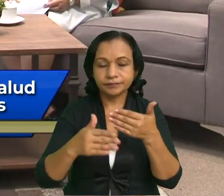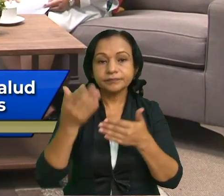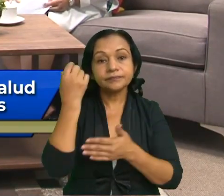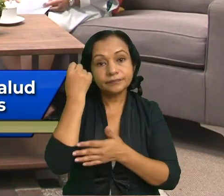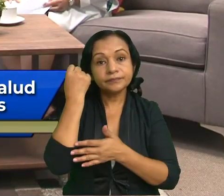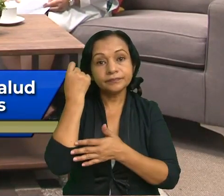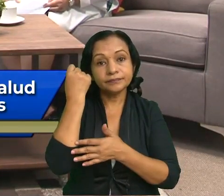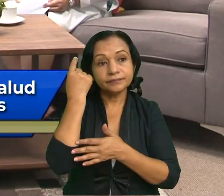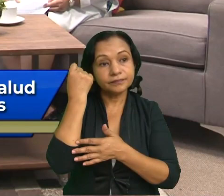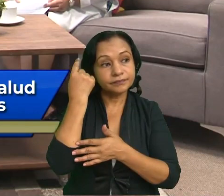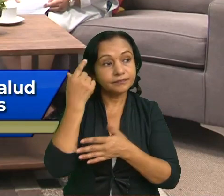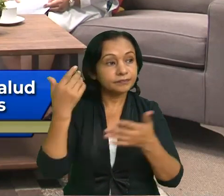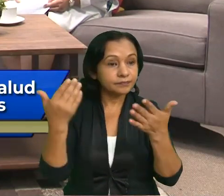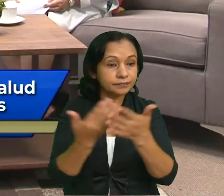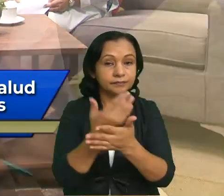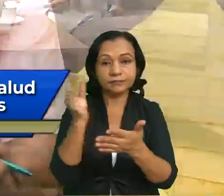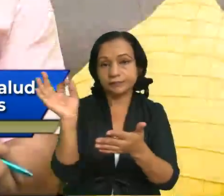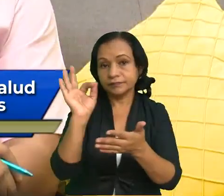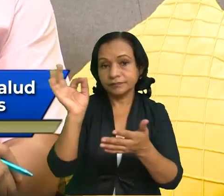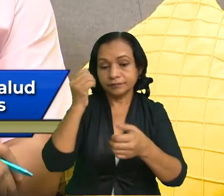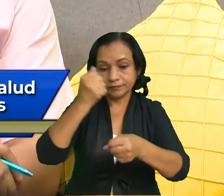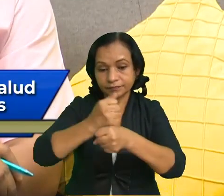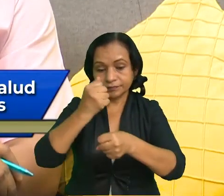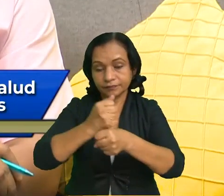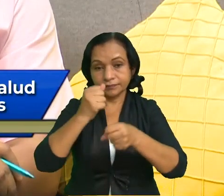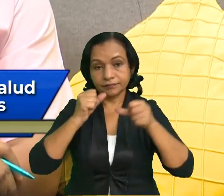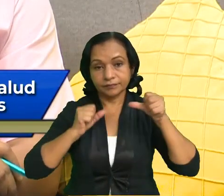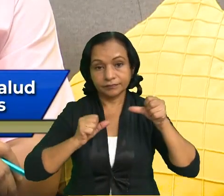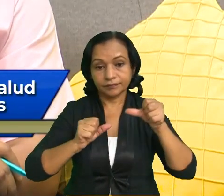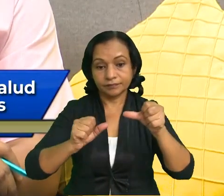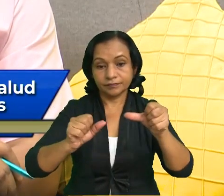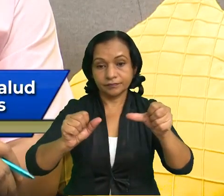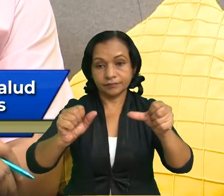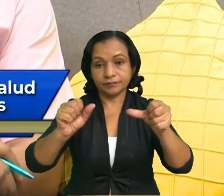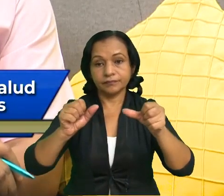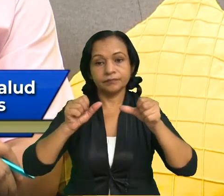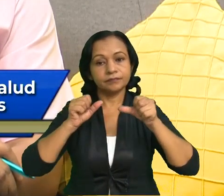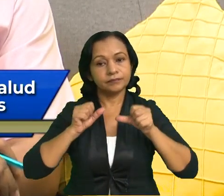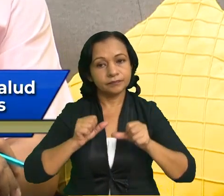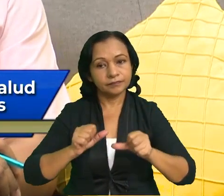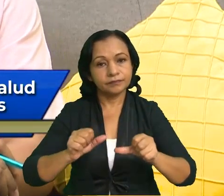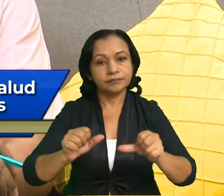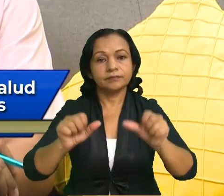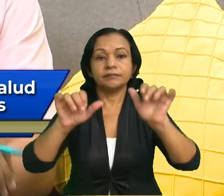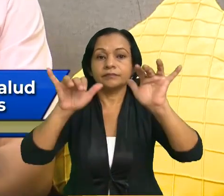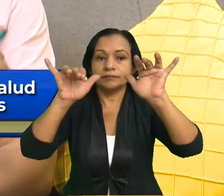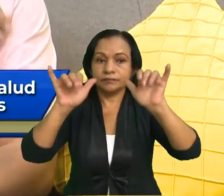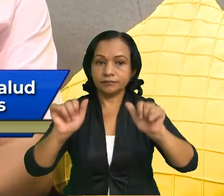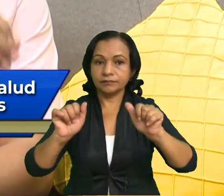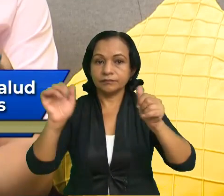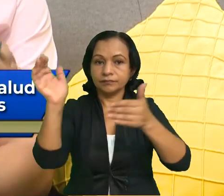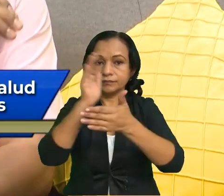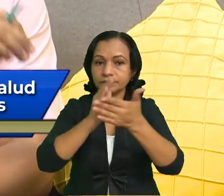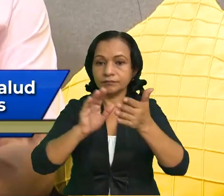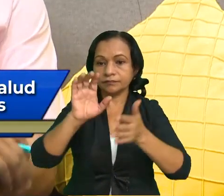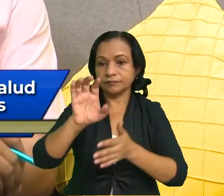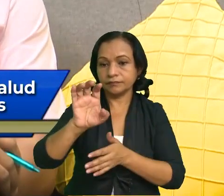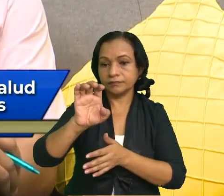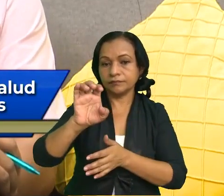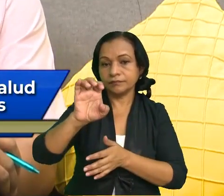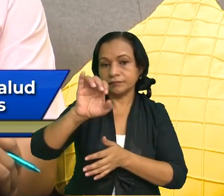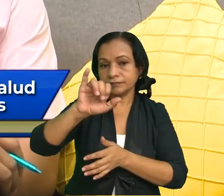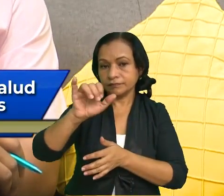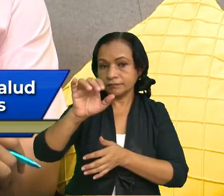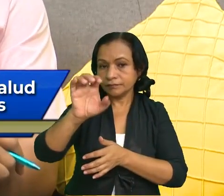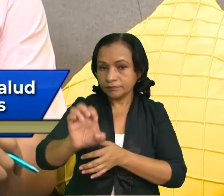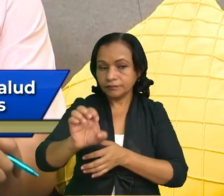un poquito estas líneas de trabajo que van a continuar desarrollándose de cara a seguimiento porque ya hay ese preciso ya hay hemos